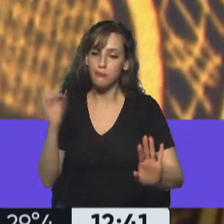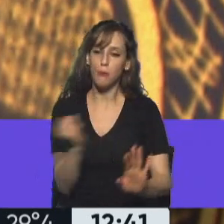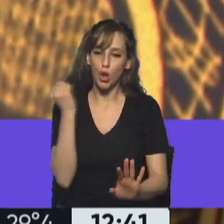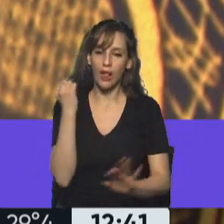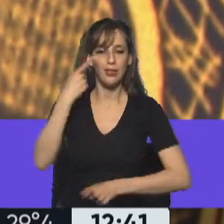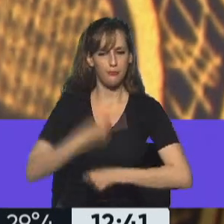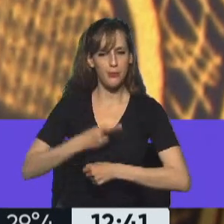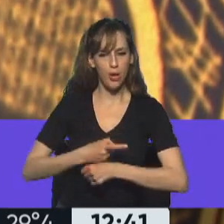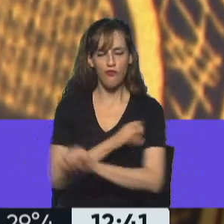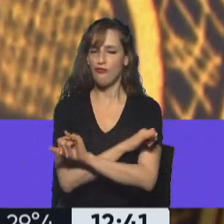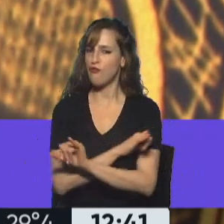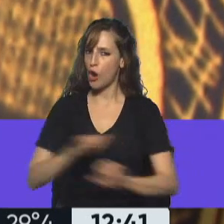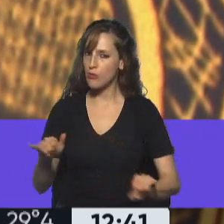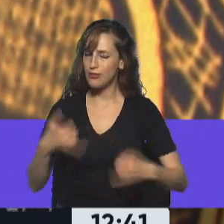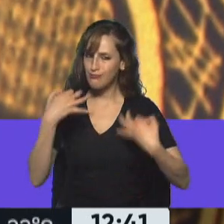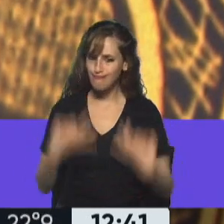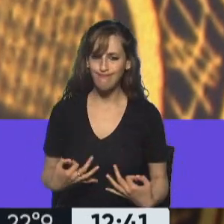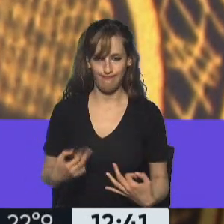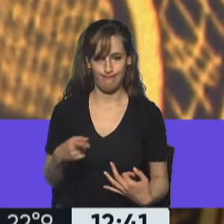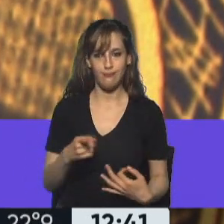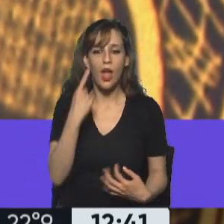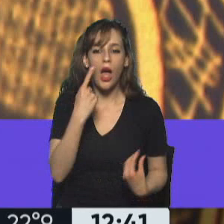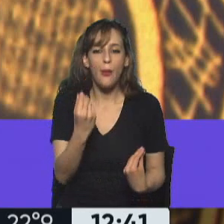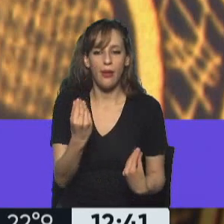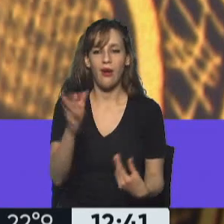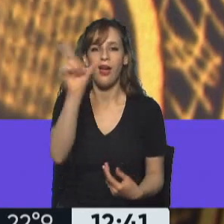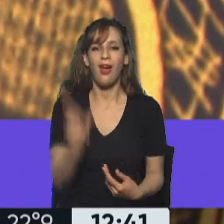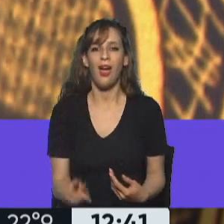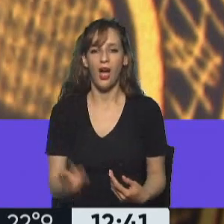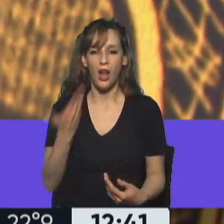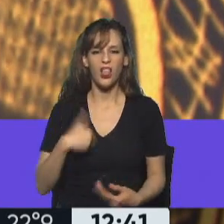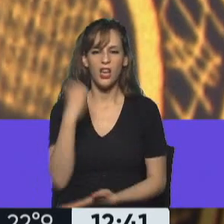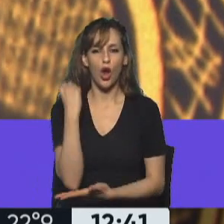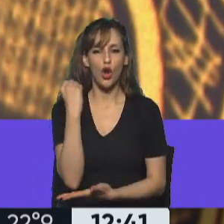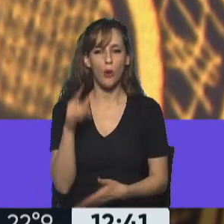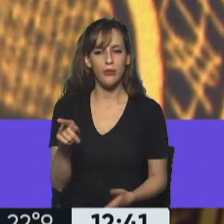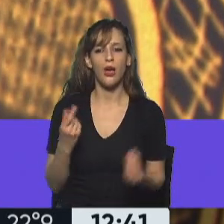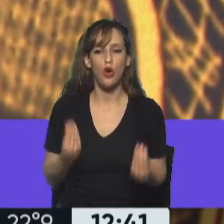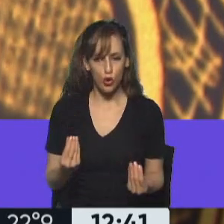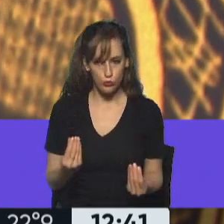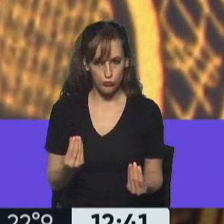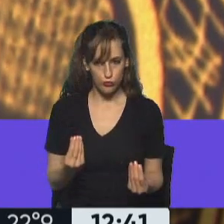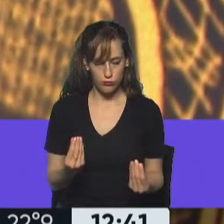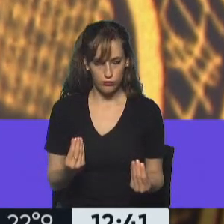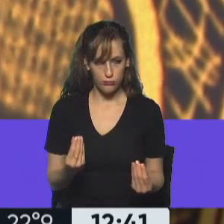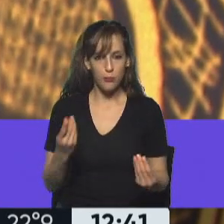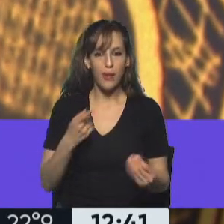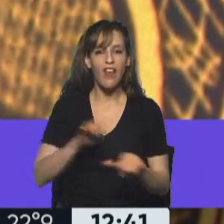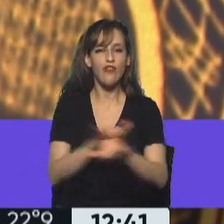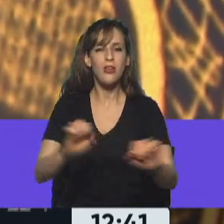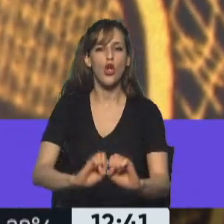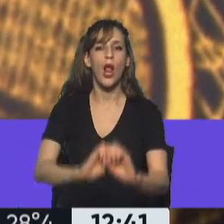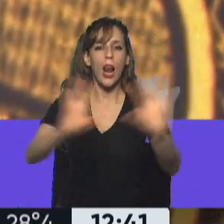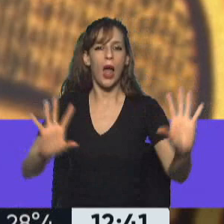contar cuáles son las condiciones que hoy tiene la economía argentina para entre otras cosas defender el tipo de cambio y por ende defender tu salario